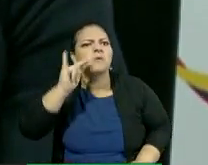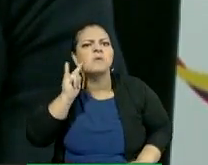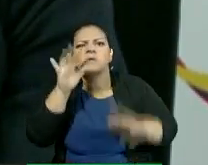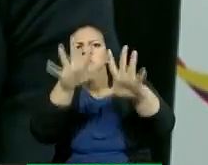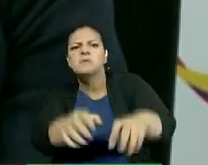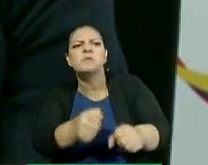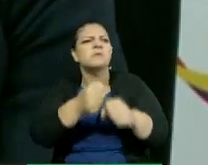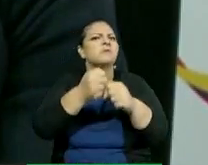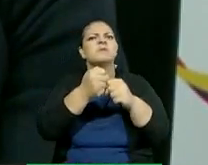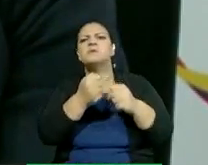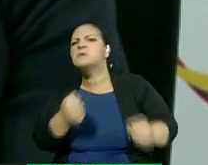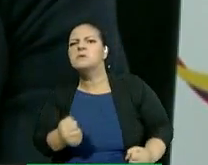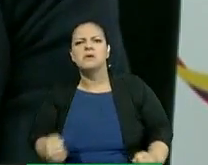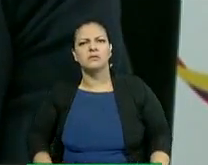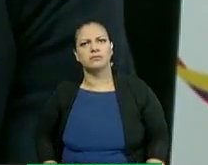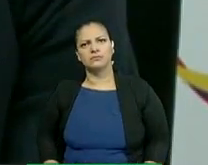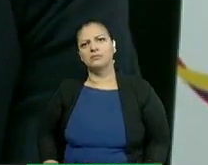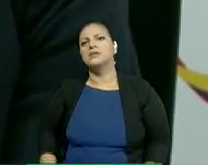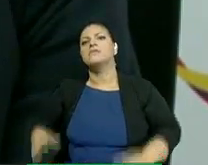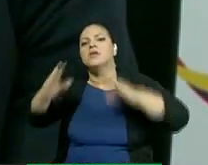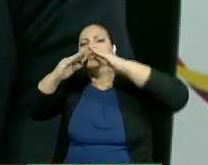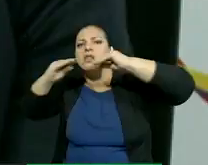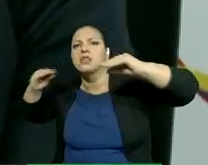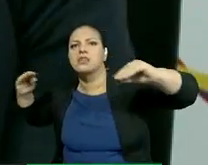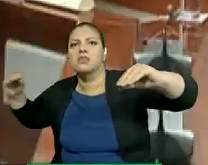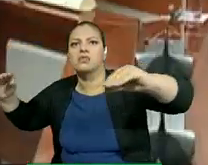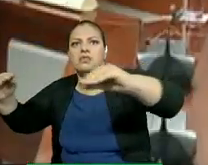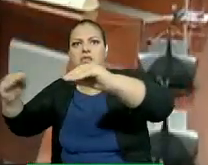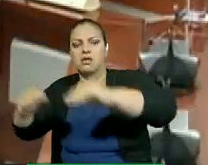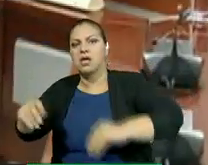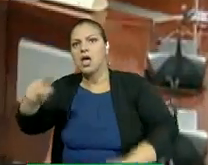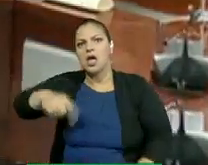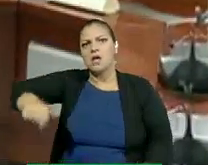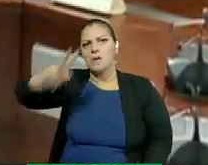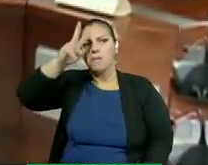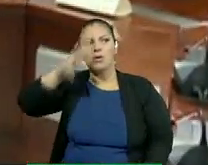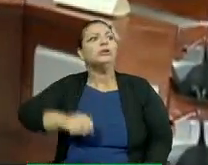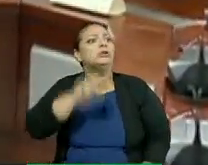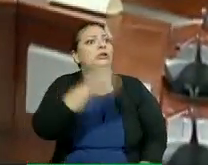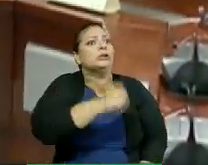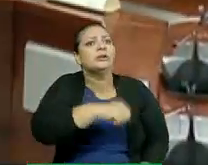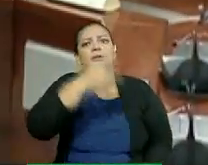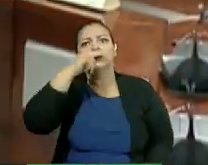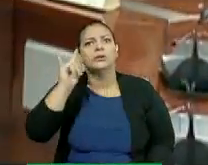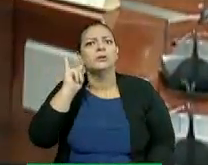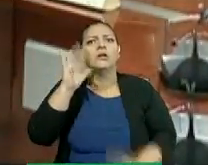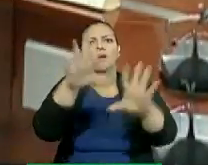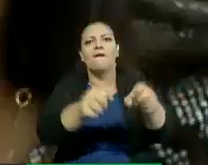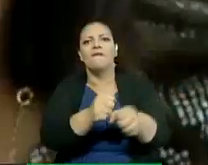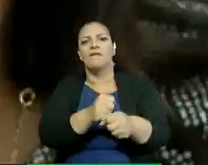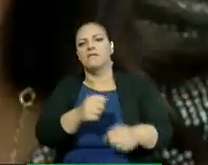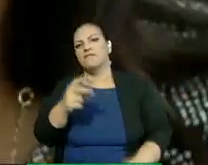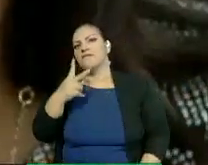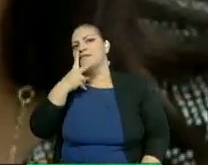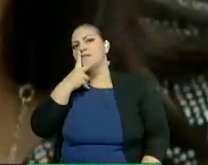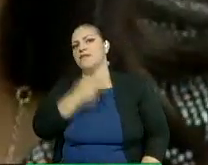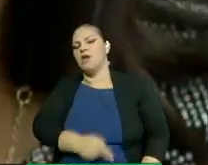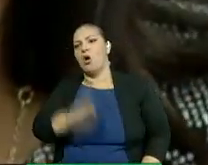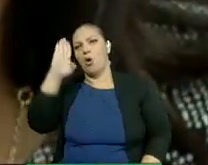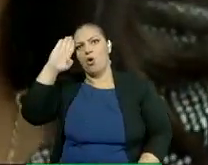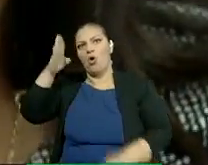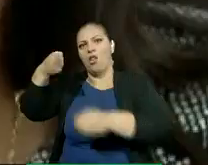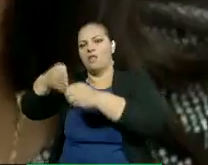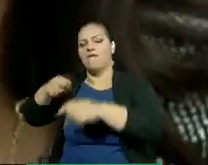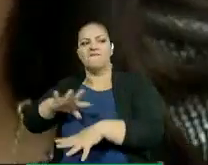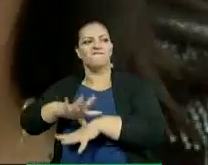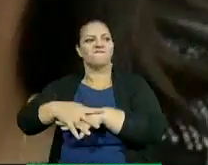para alarmar a la ciudadanía, para robar, para que la gente abandone los comercios. Insistió que de forma oficial Fiscalía ha receptado una denuncia de secuestro, plagio que fue